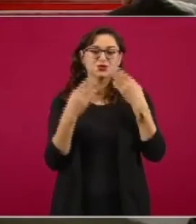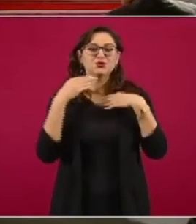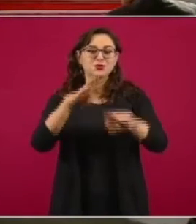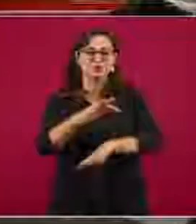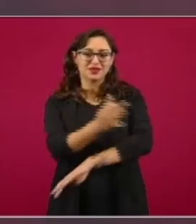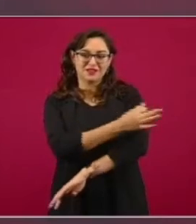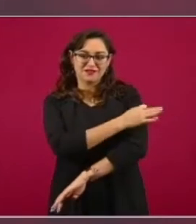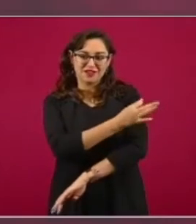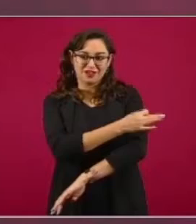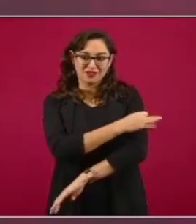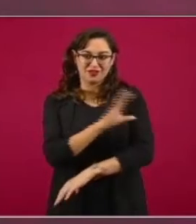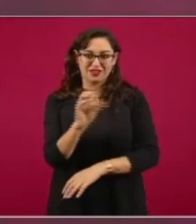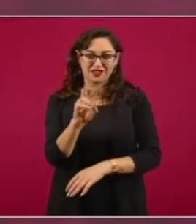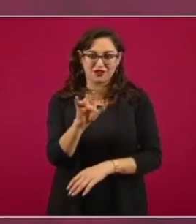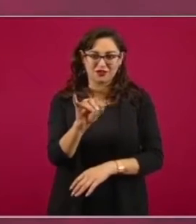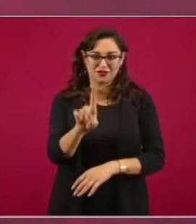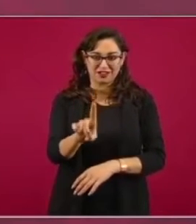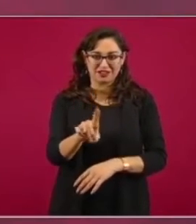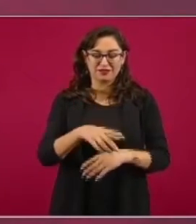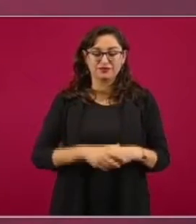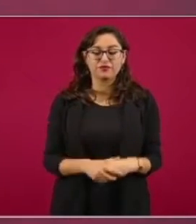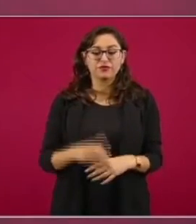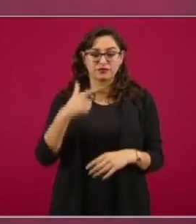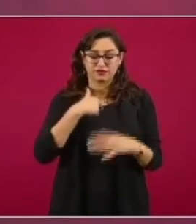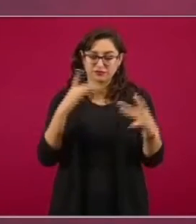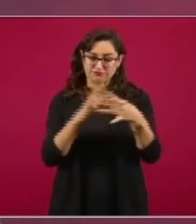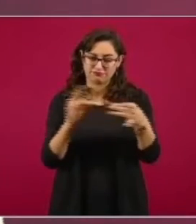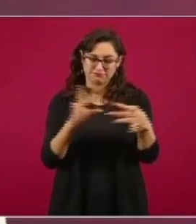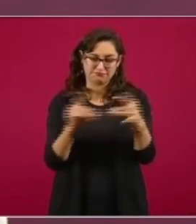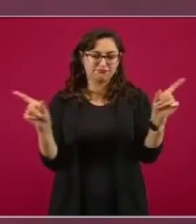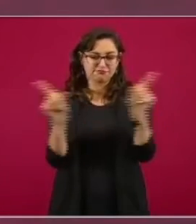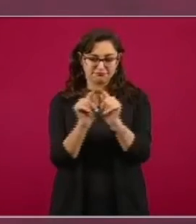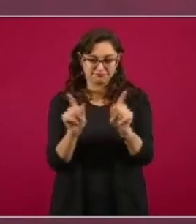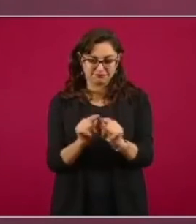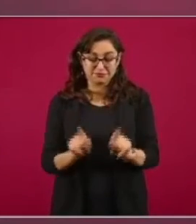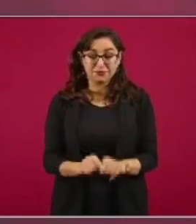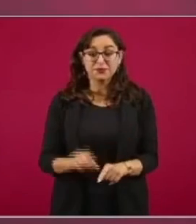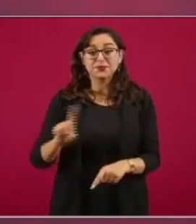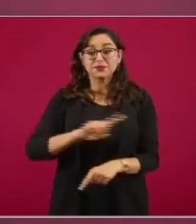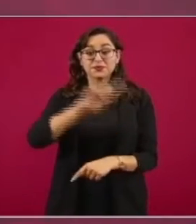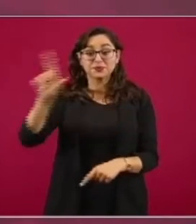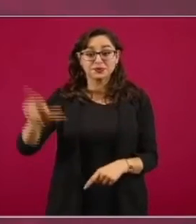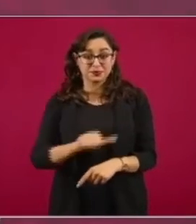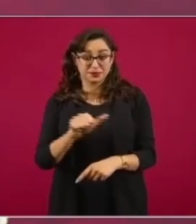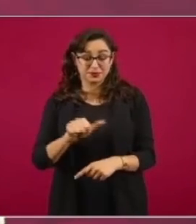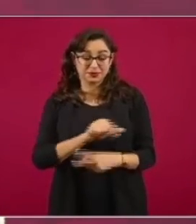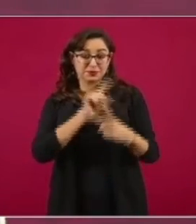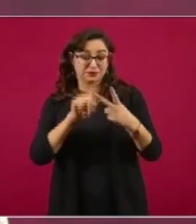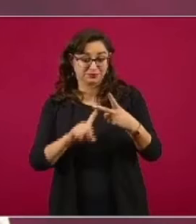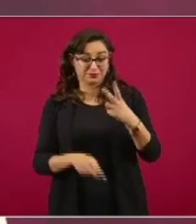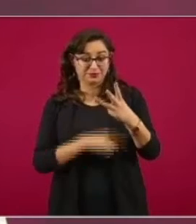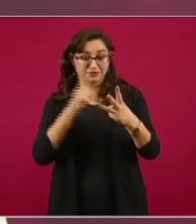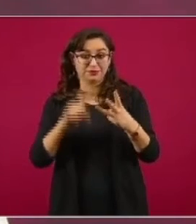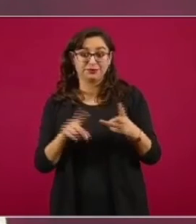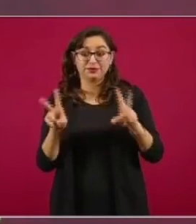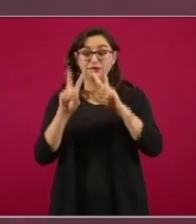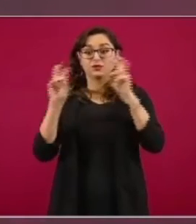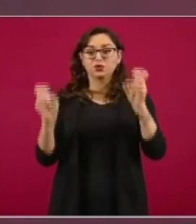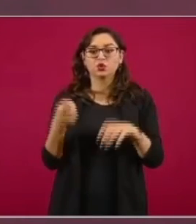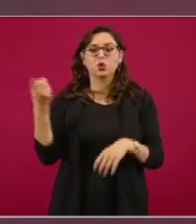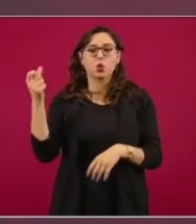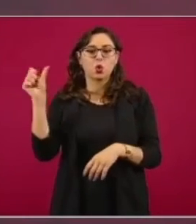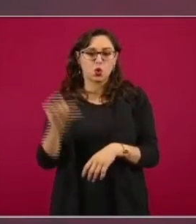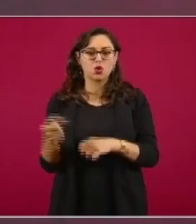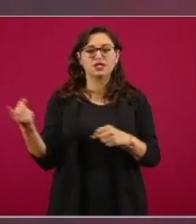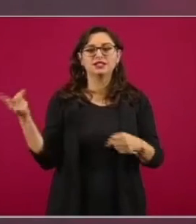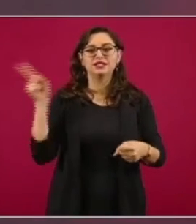COVID. La presentaré de manera muy puntual. Y después, en nuestra sección temática, hoy es Día Mundial de la